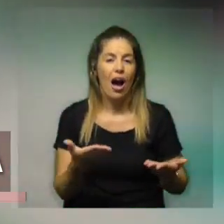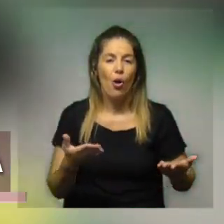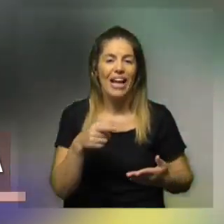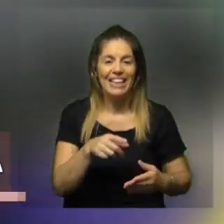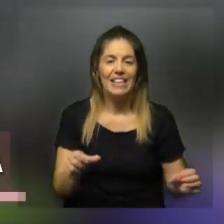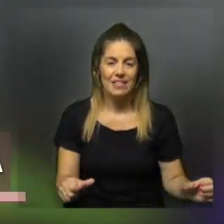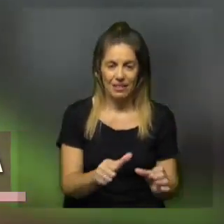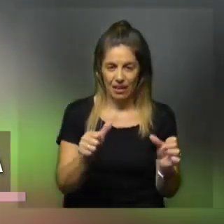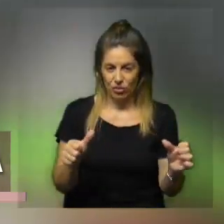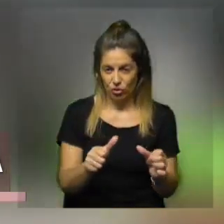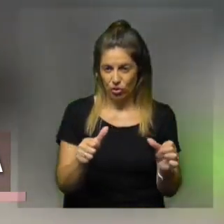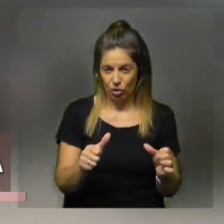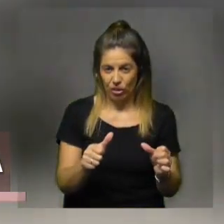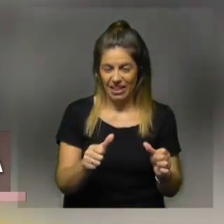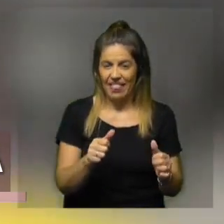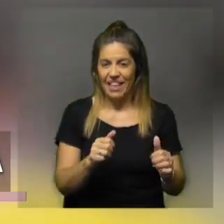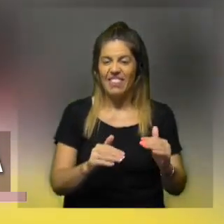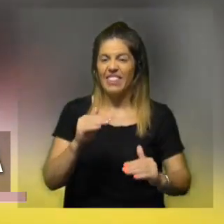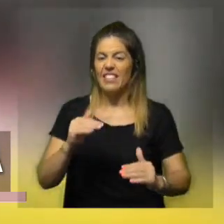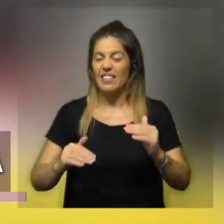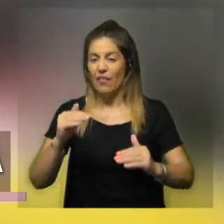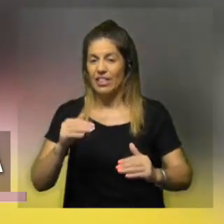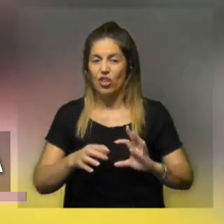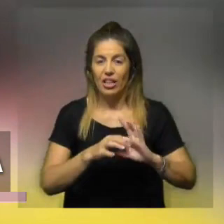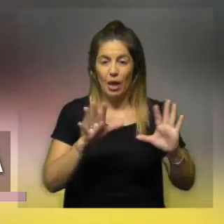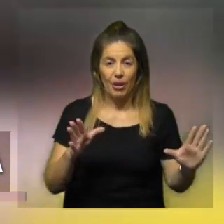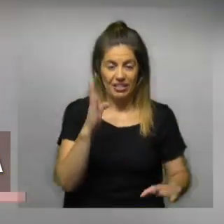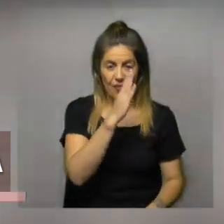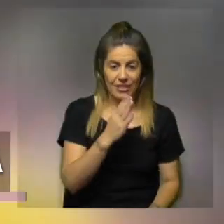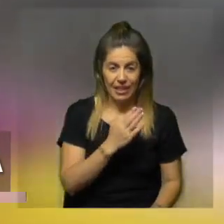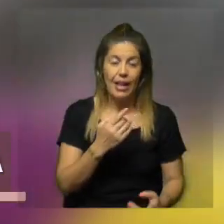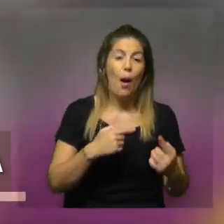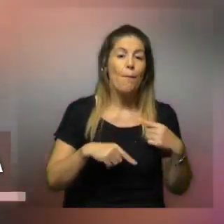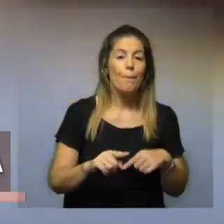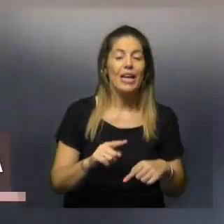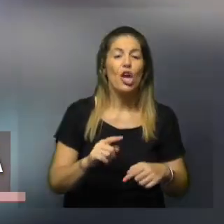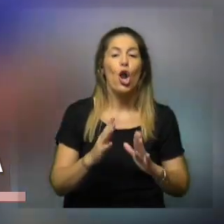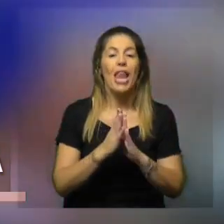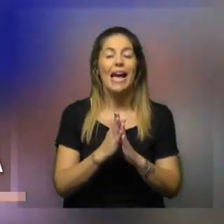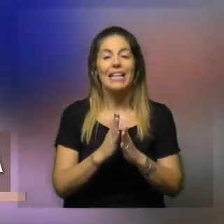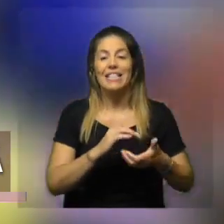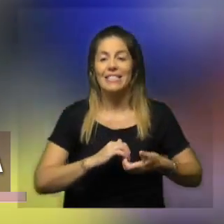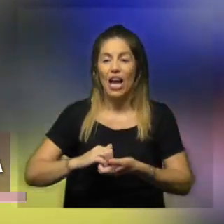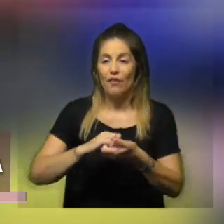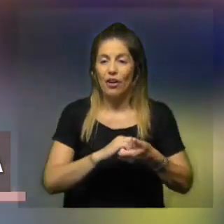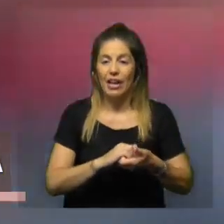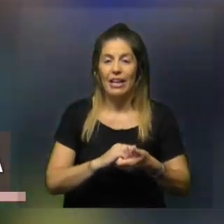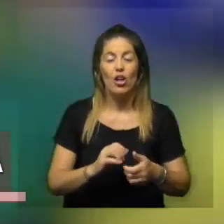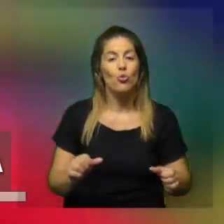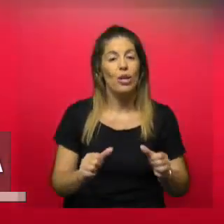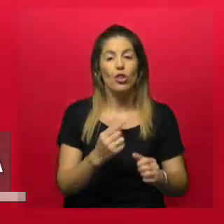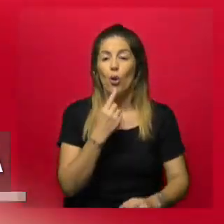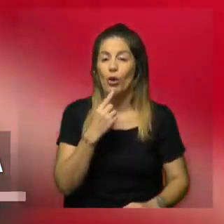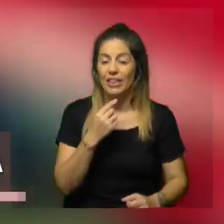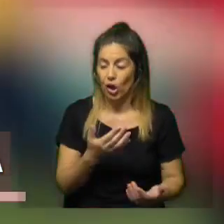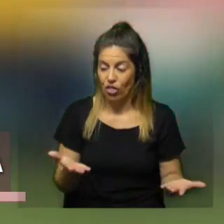de acciones de desestabilización de la democracia brasileña. No obstante, las iglesias evangélicas son un actor político más